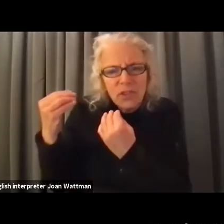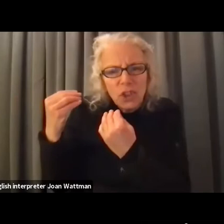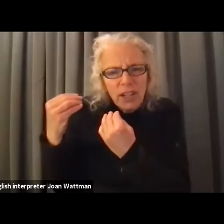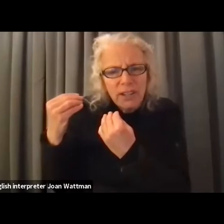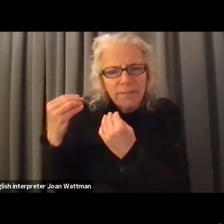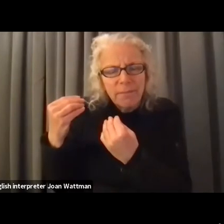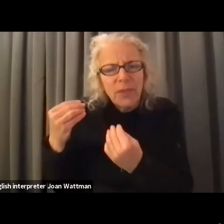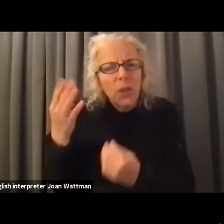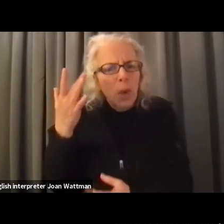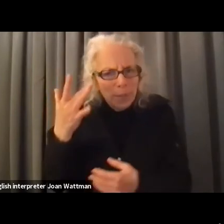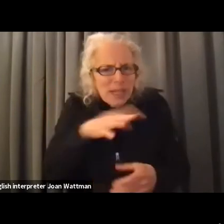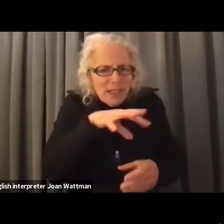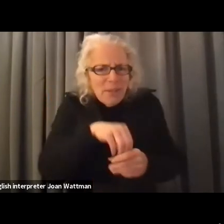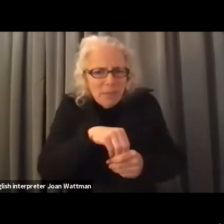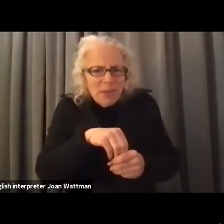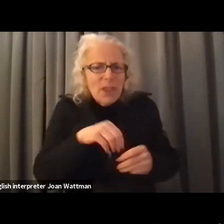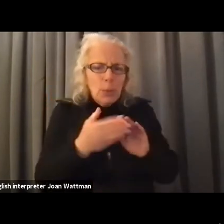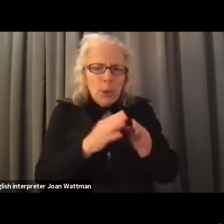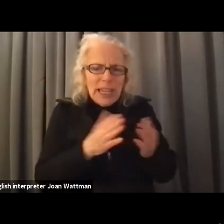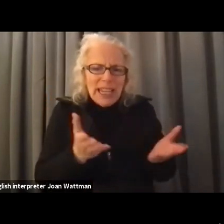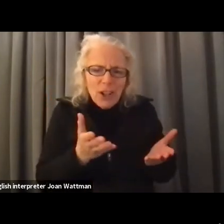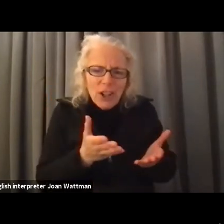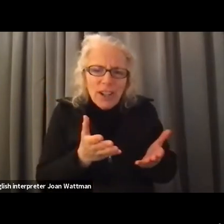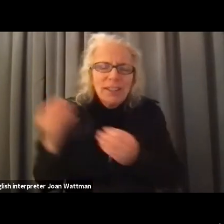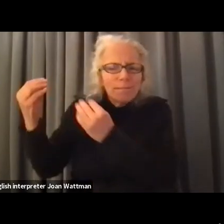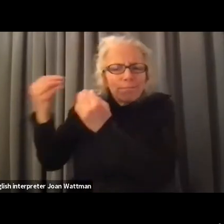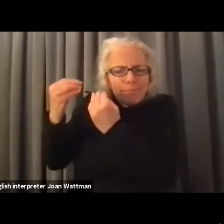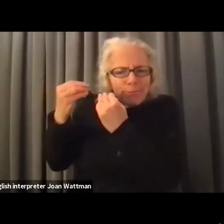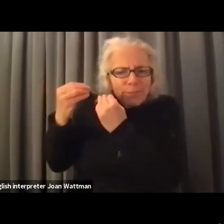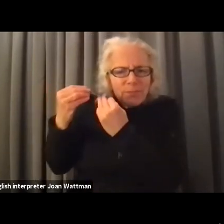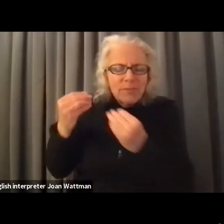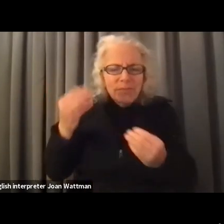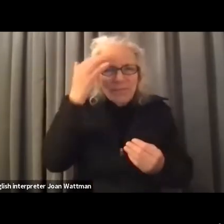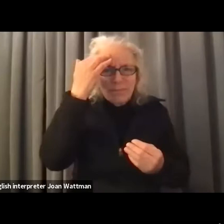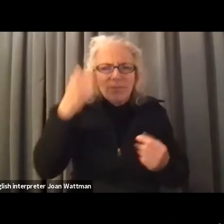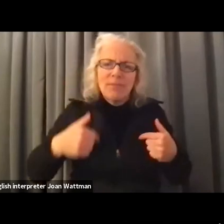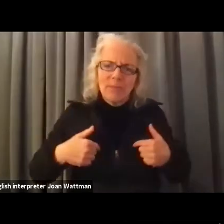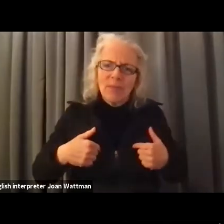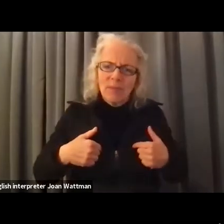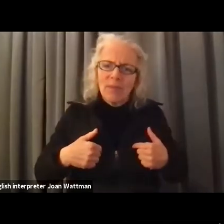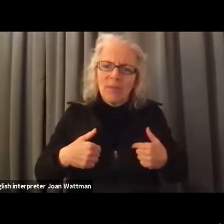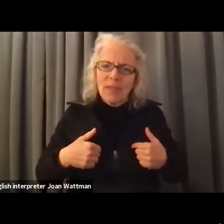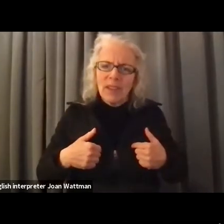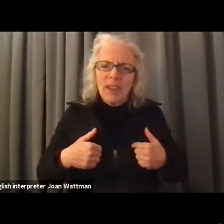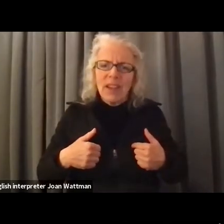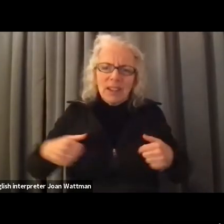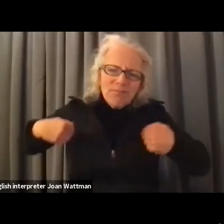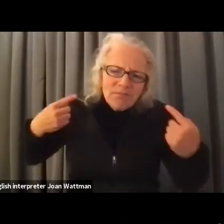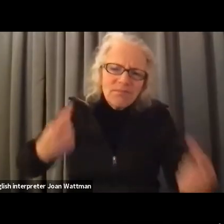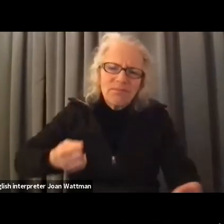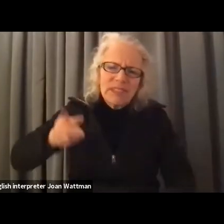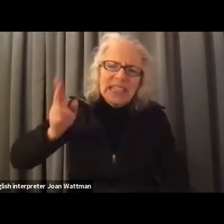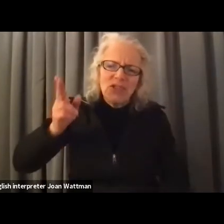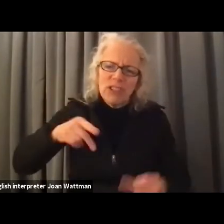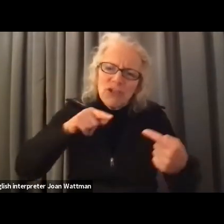histórica que, como ya han mencionado las personas, las compañeras que me